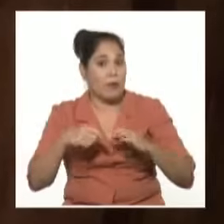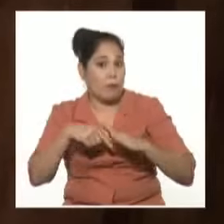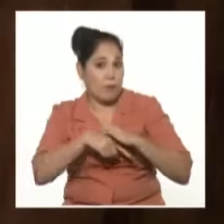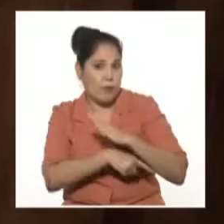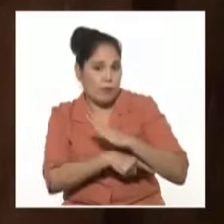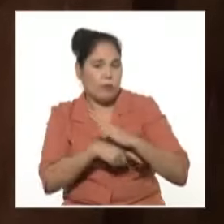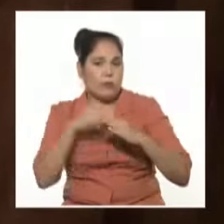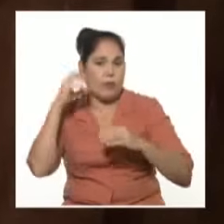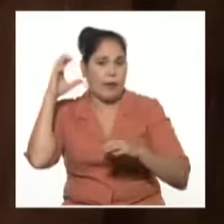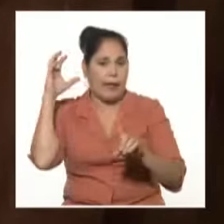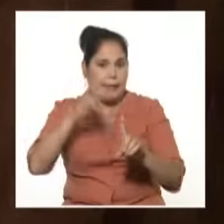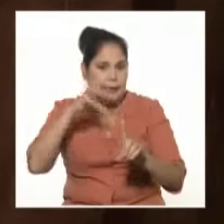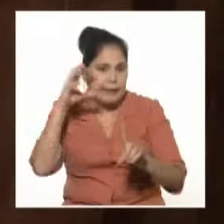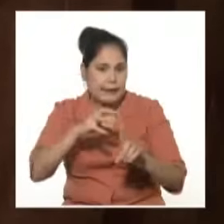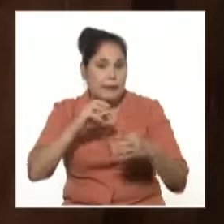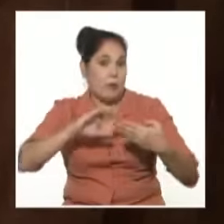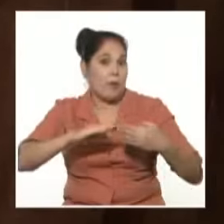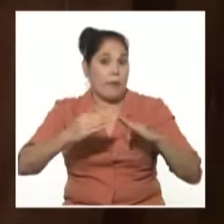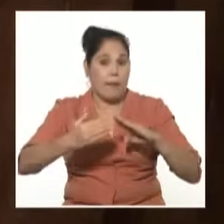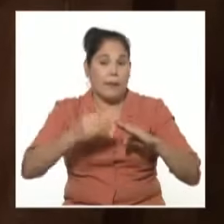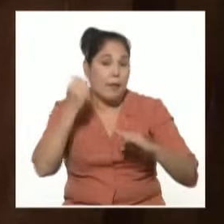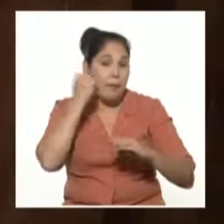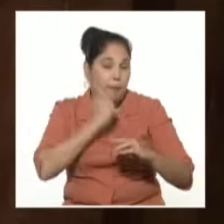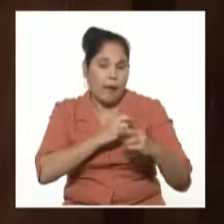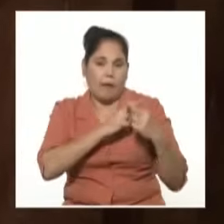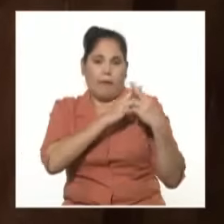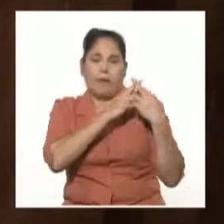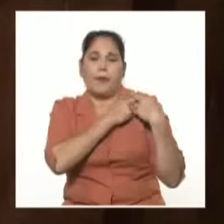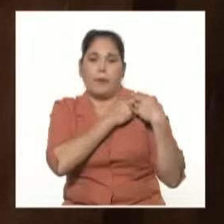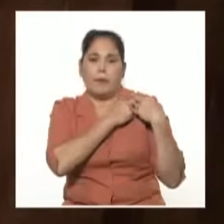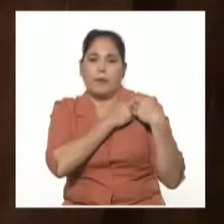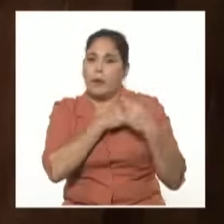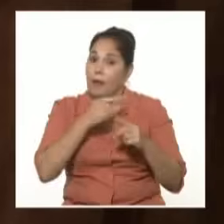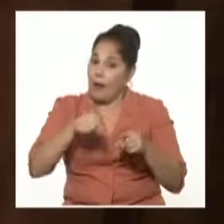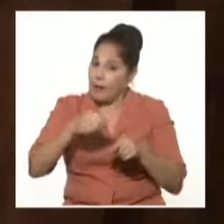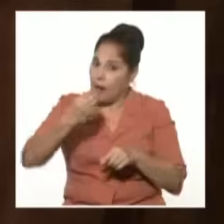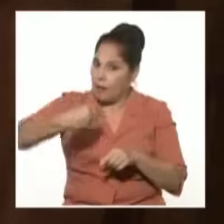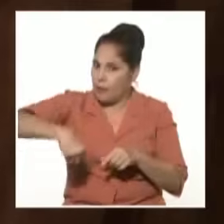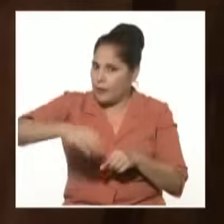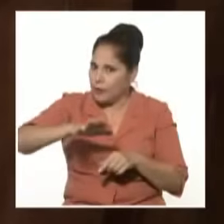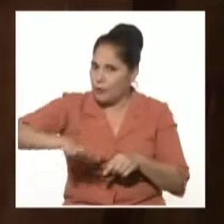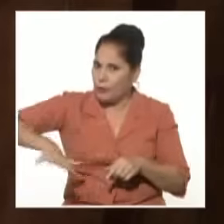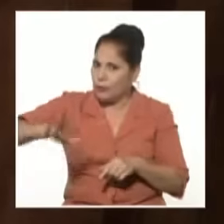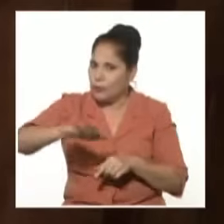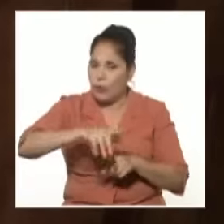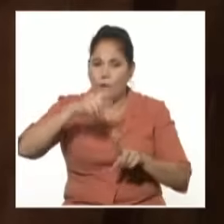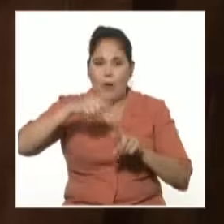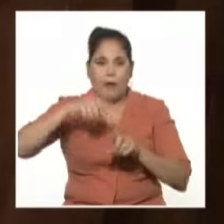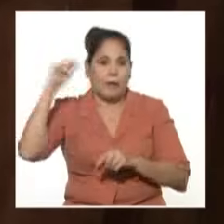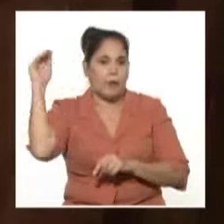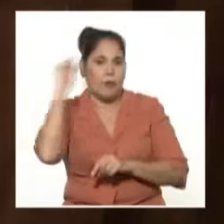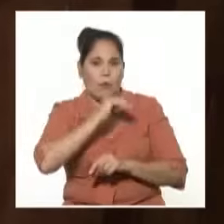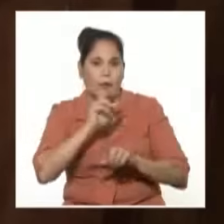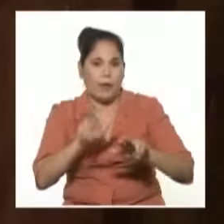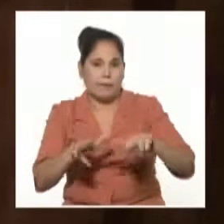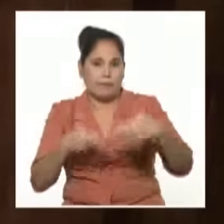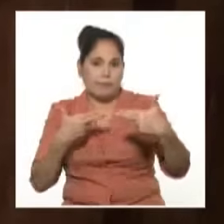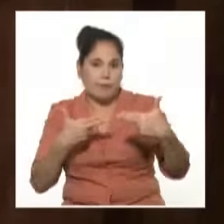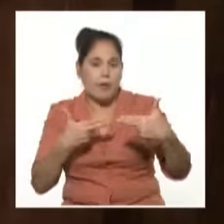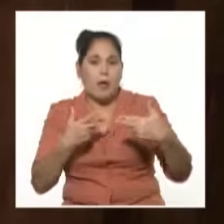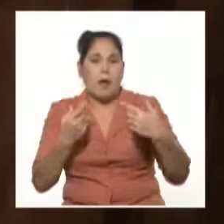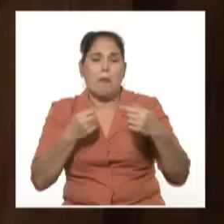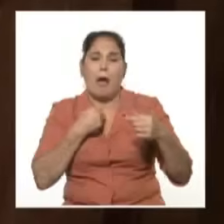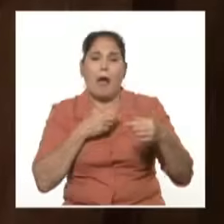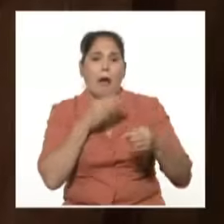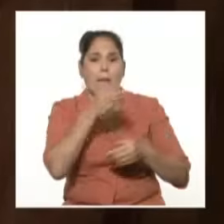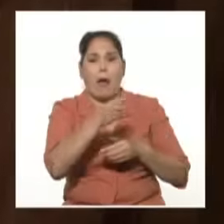críticos y sobre todo responsables, aprovechando las posibilidades que nos da la tecnología para evitar costosos movimientos